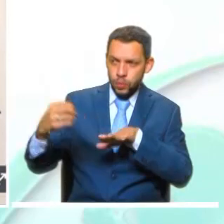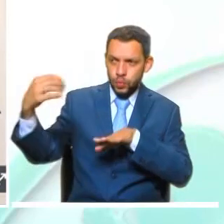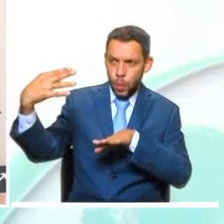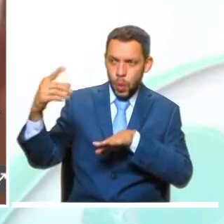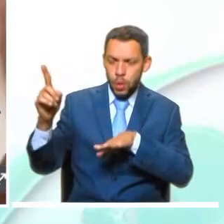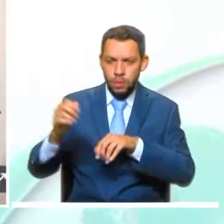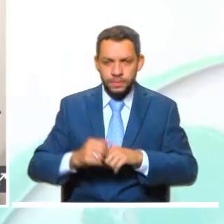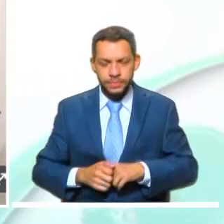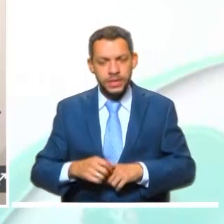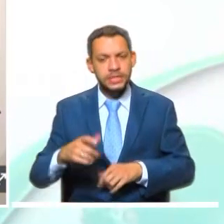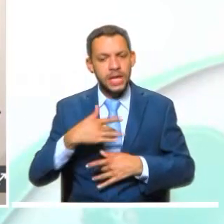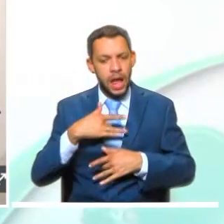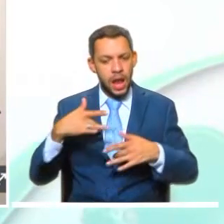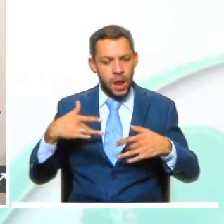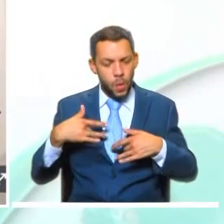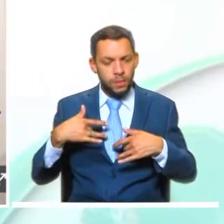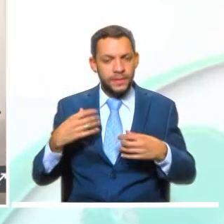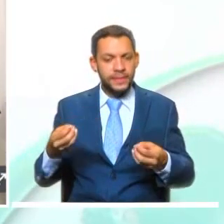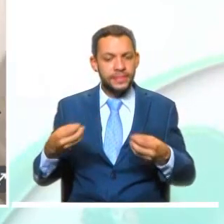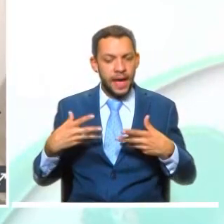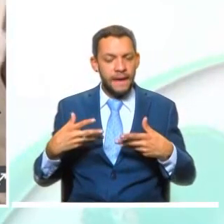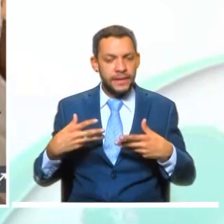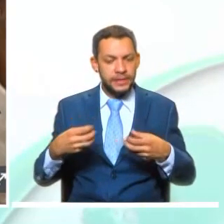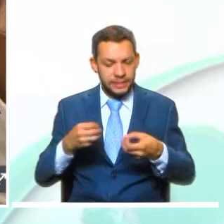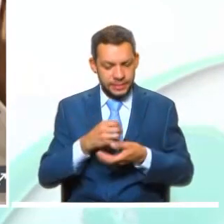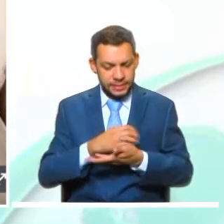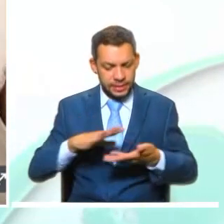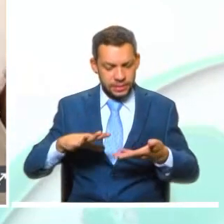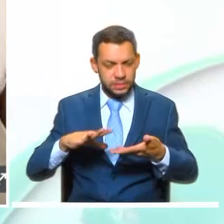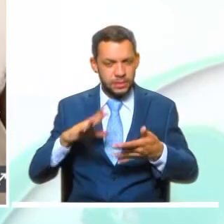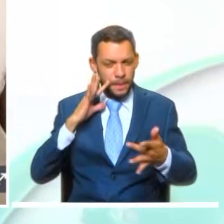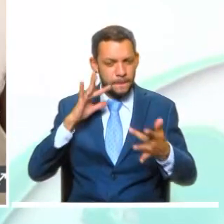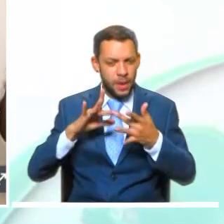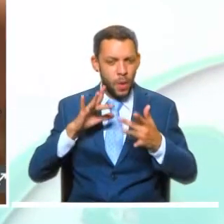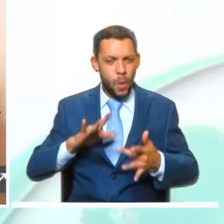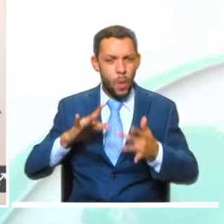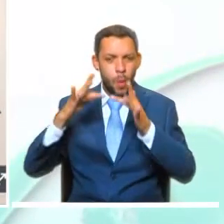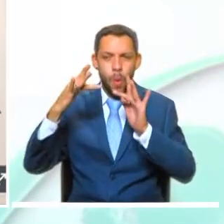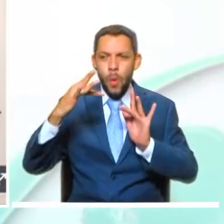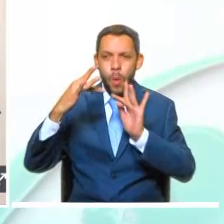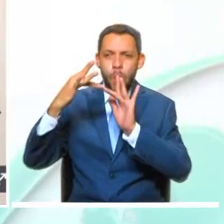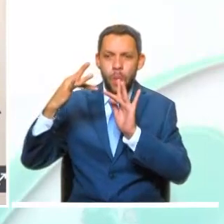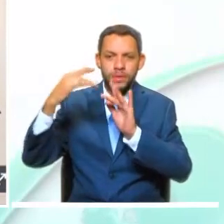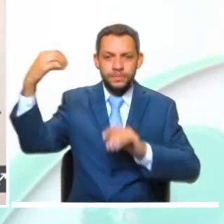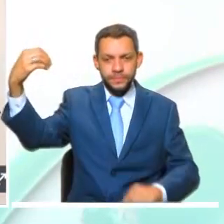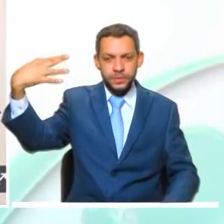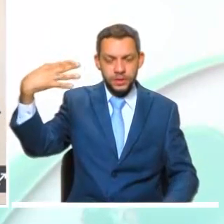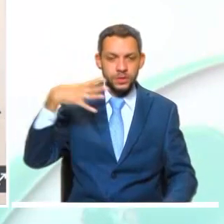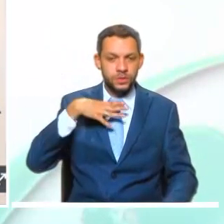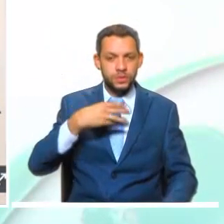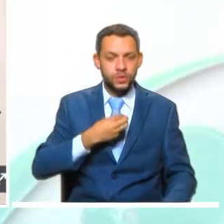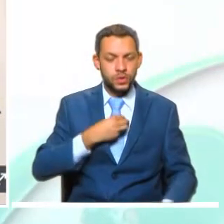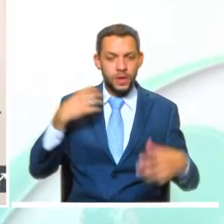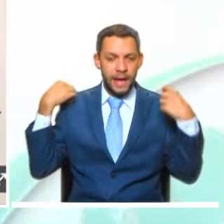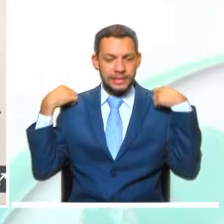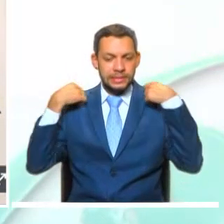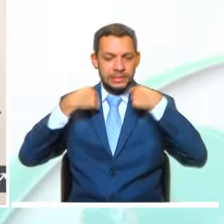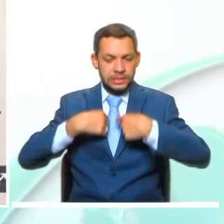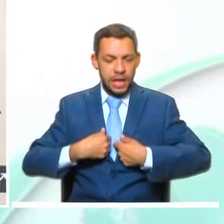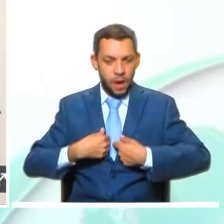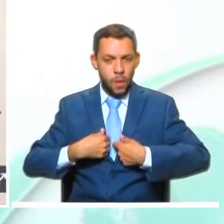es a veces es gratis es el sol conectemos al sol pero no es con saco con chaqueta con manga larga